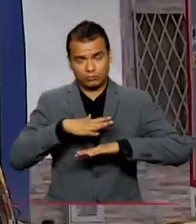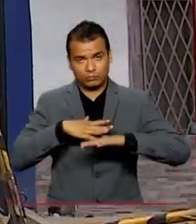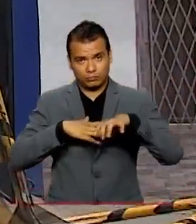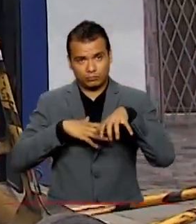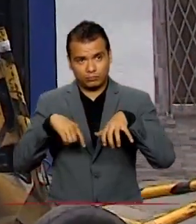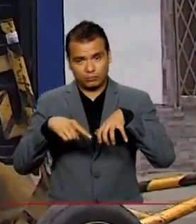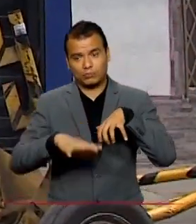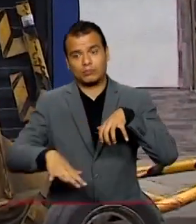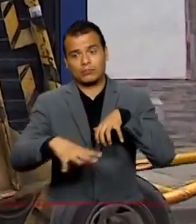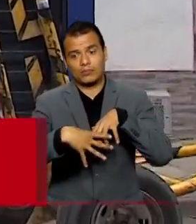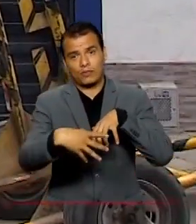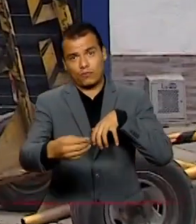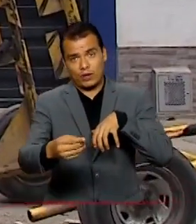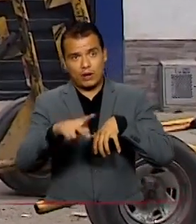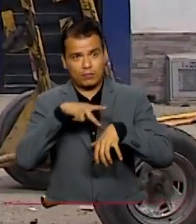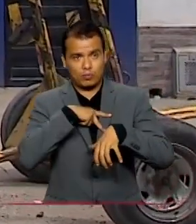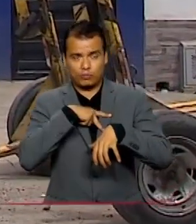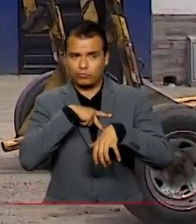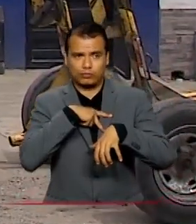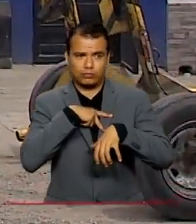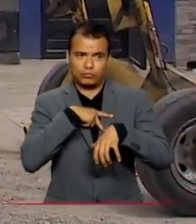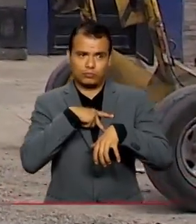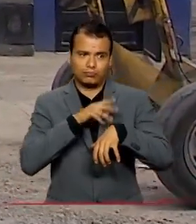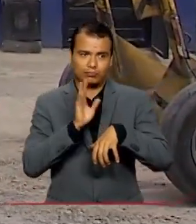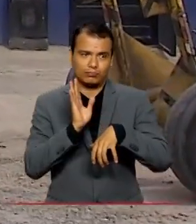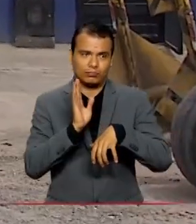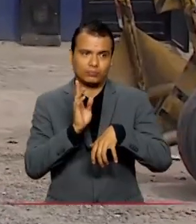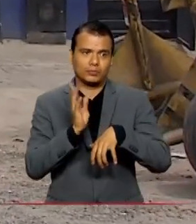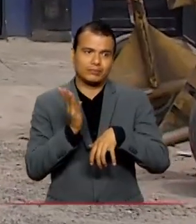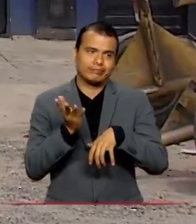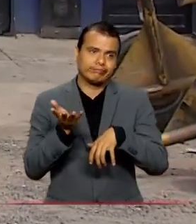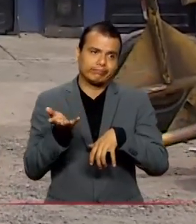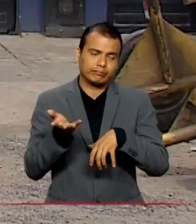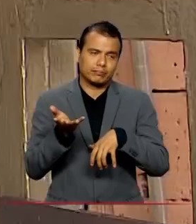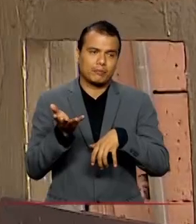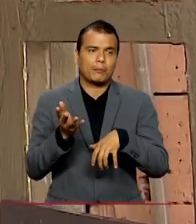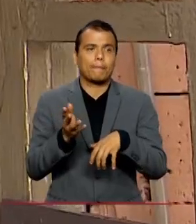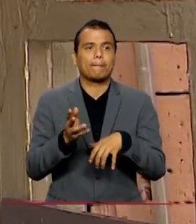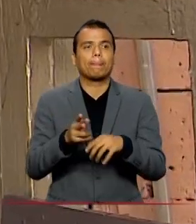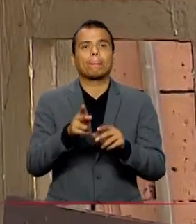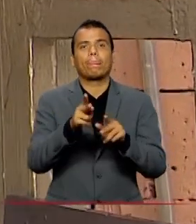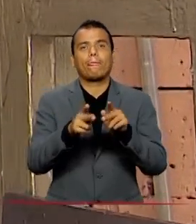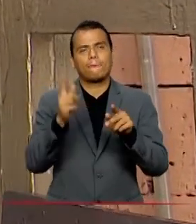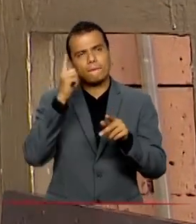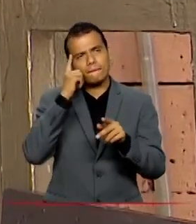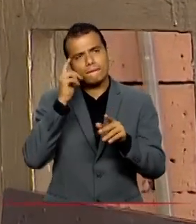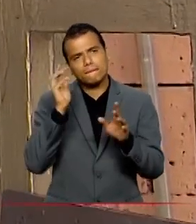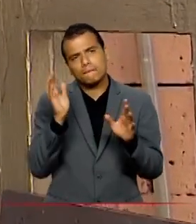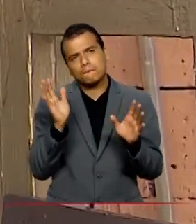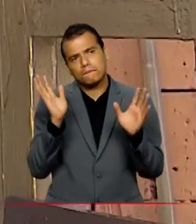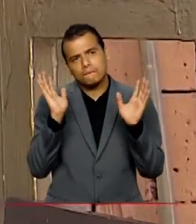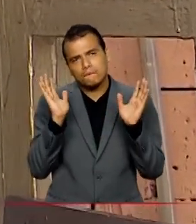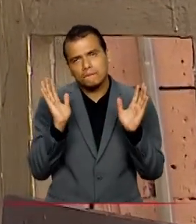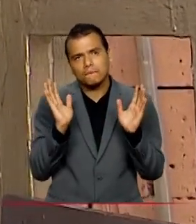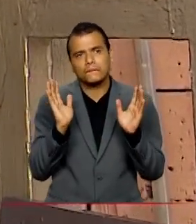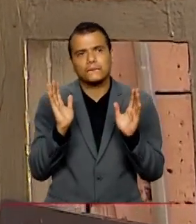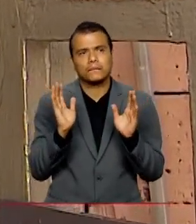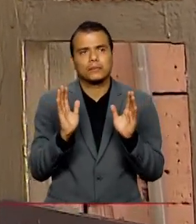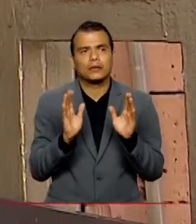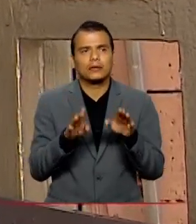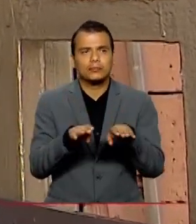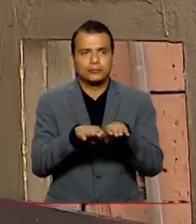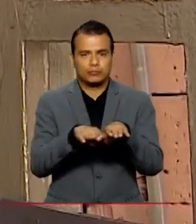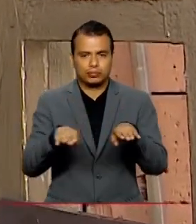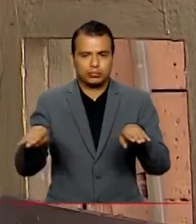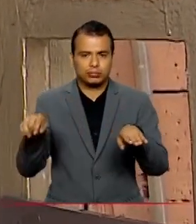es de aquí para adentro. Aquí lo que pasa es que no entienden que parquear es una cosa y estacionar